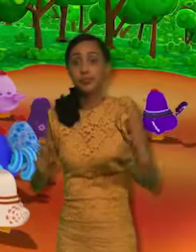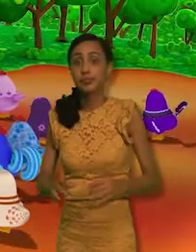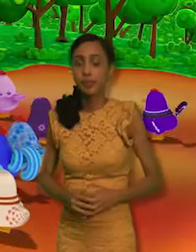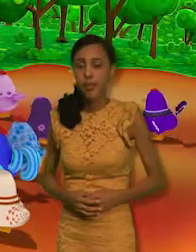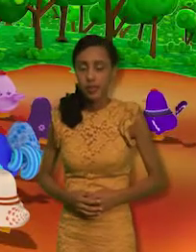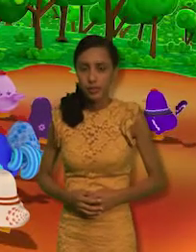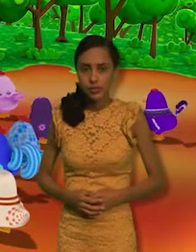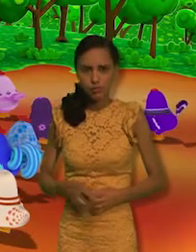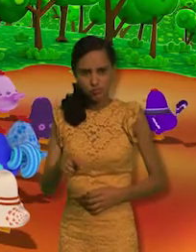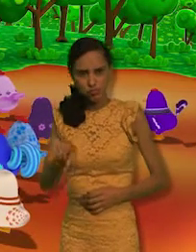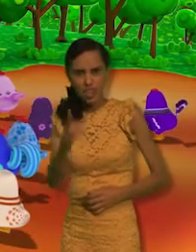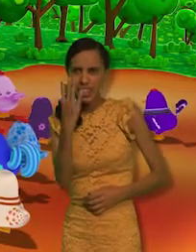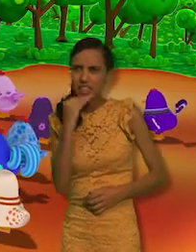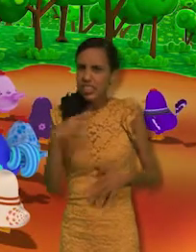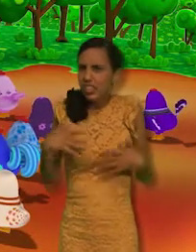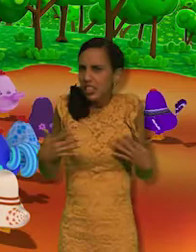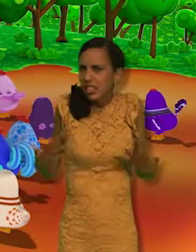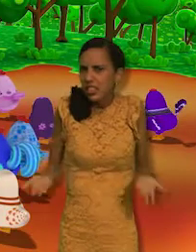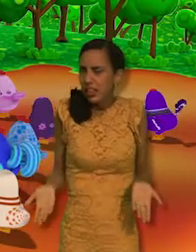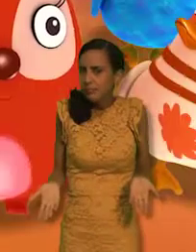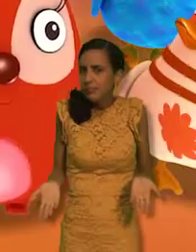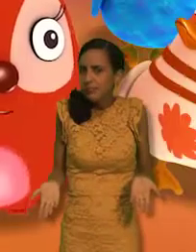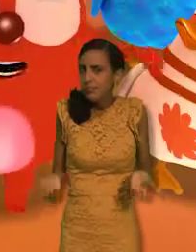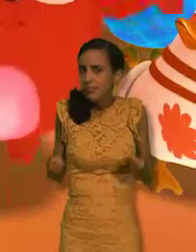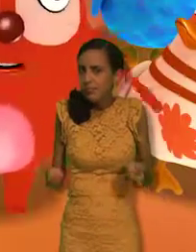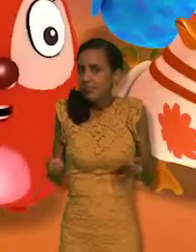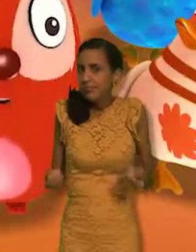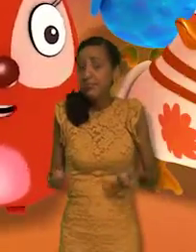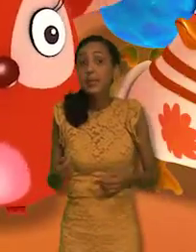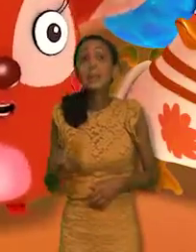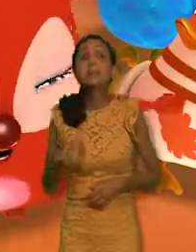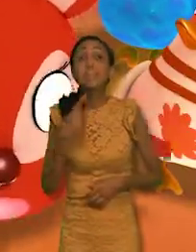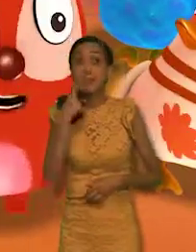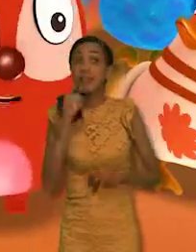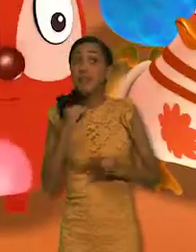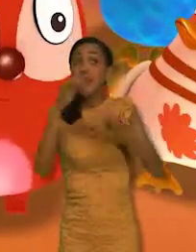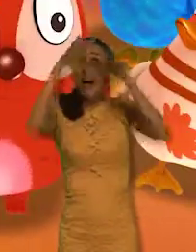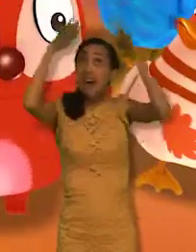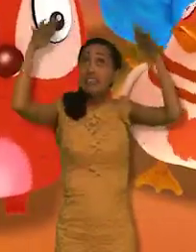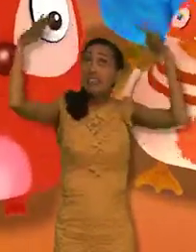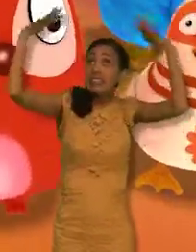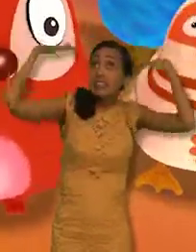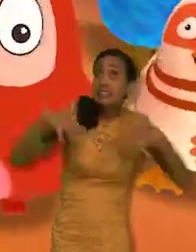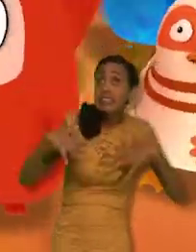¿Me pueden decir qué fue lo que pasó? ¡El cielo se va a caer!